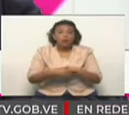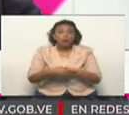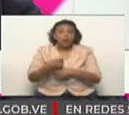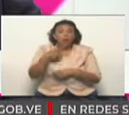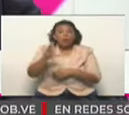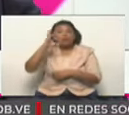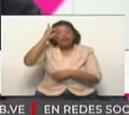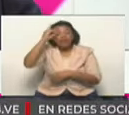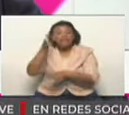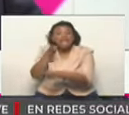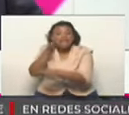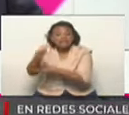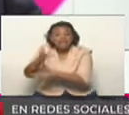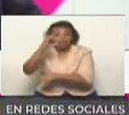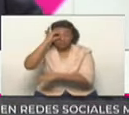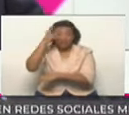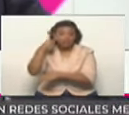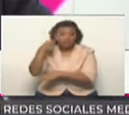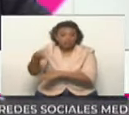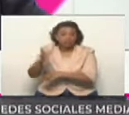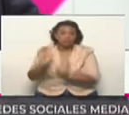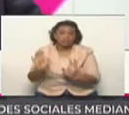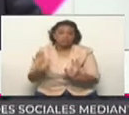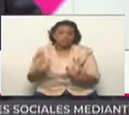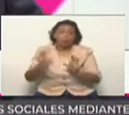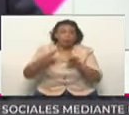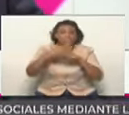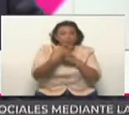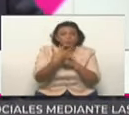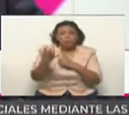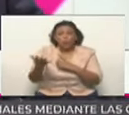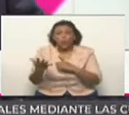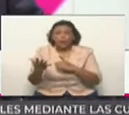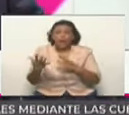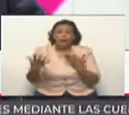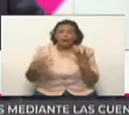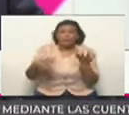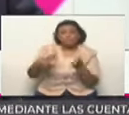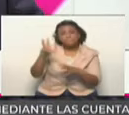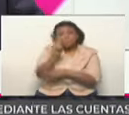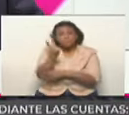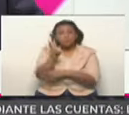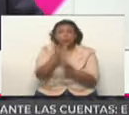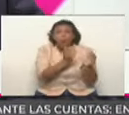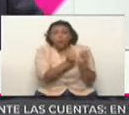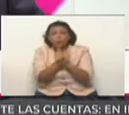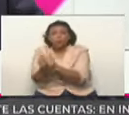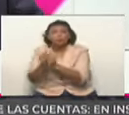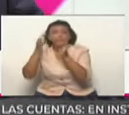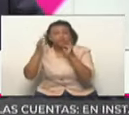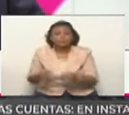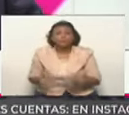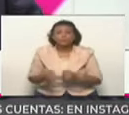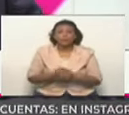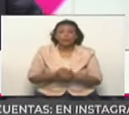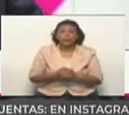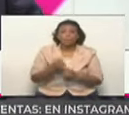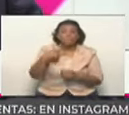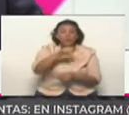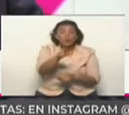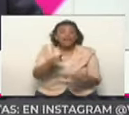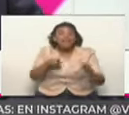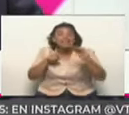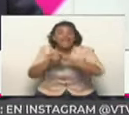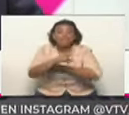Delcy, bueno, pasó lo que pasó, bueno, qué bien, va a Venezuela con Delcy, bien representado. Pero cuando usted